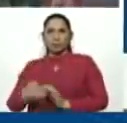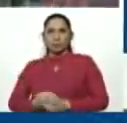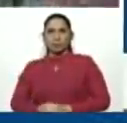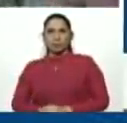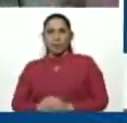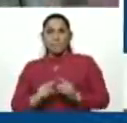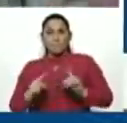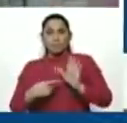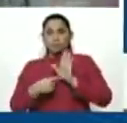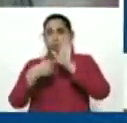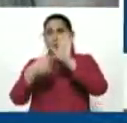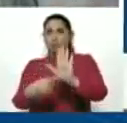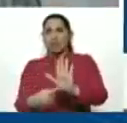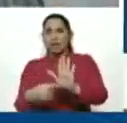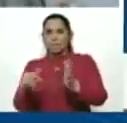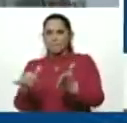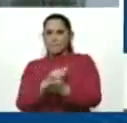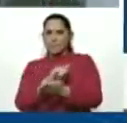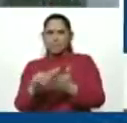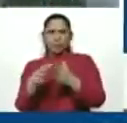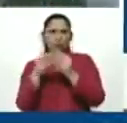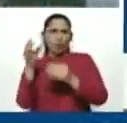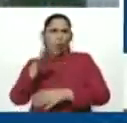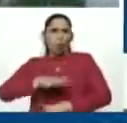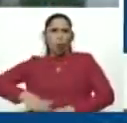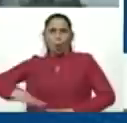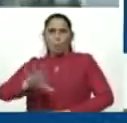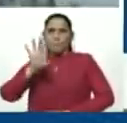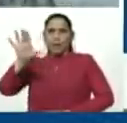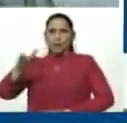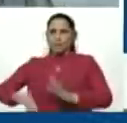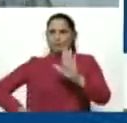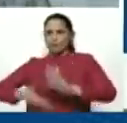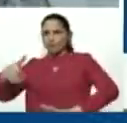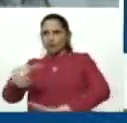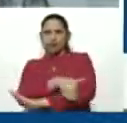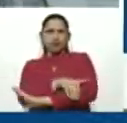para mostrar Miami, todo el país en las calles,